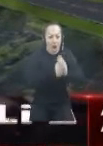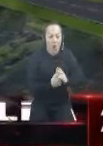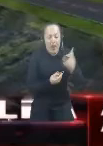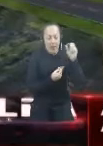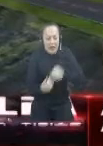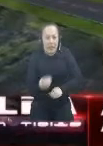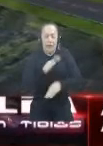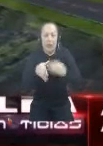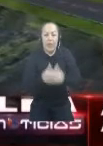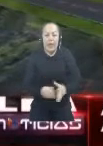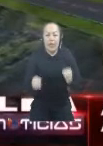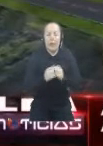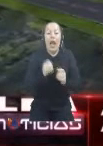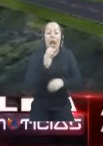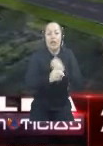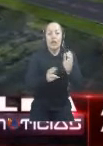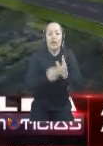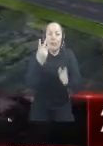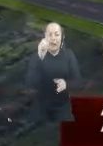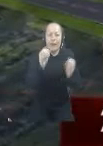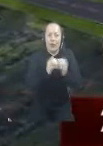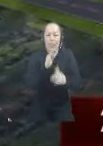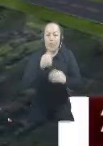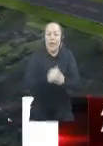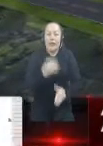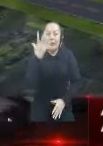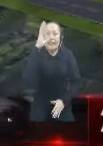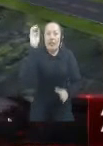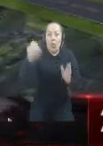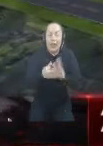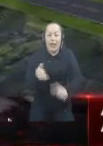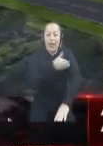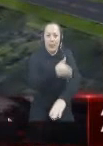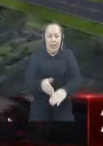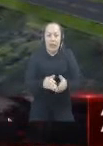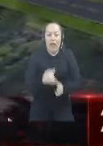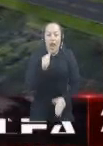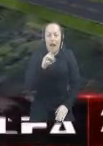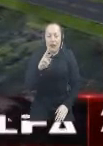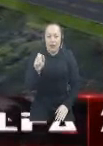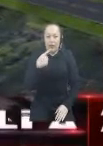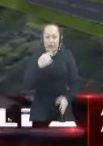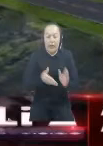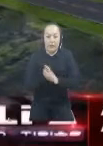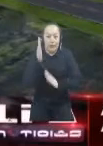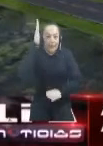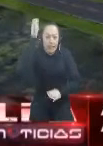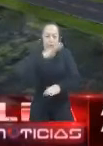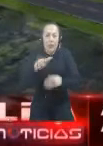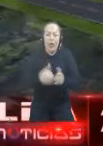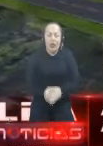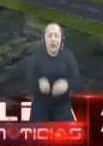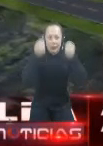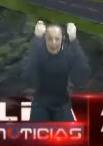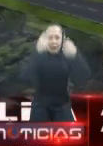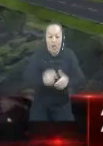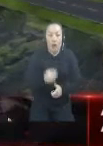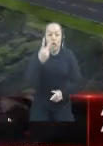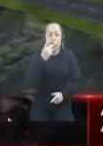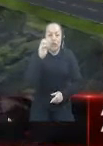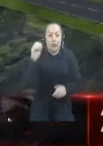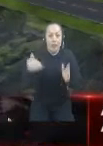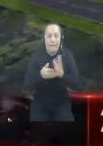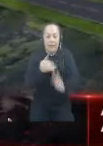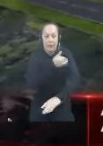En el presupuesto del 2020 están involucrados 50.000 millones de Aero Civil, vigencias futuras de la Nación por 200.000 millones de